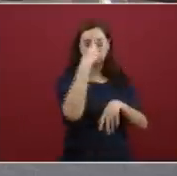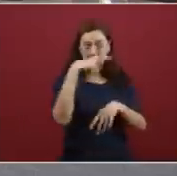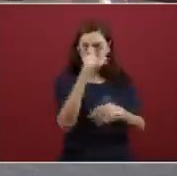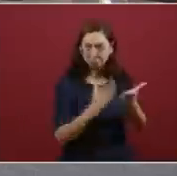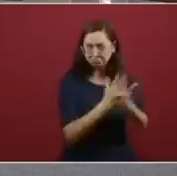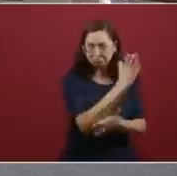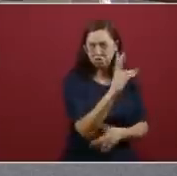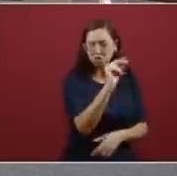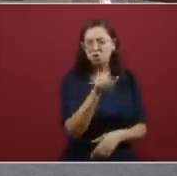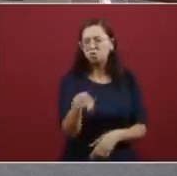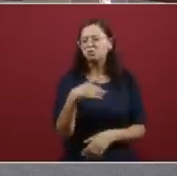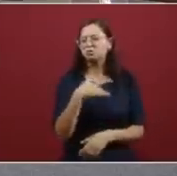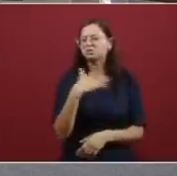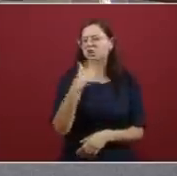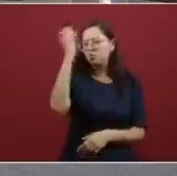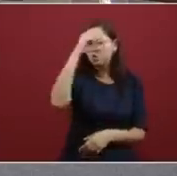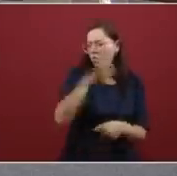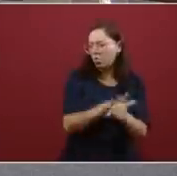Bueno,